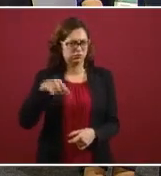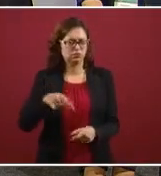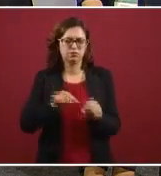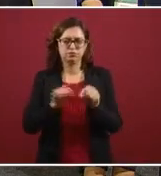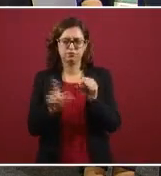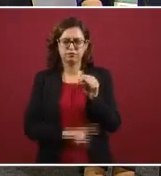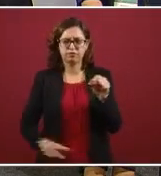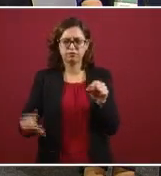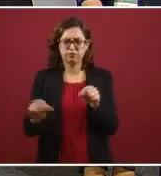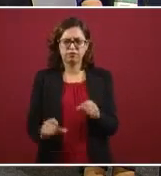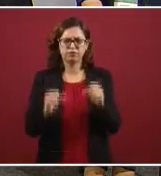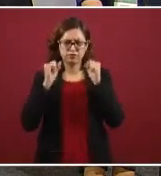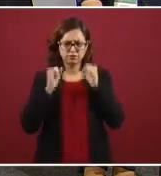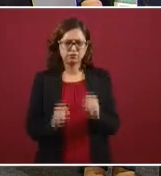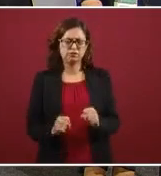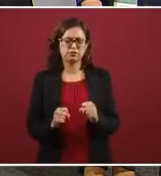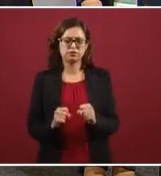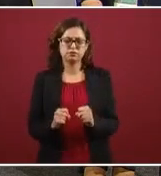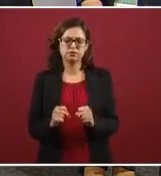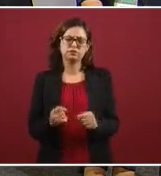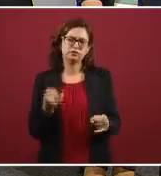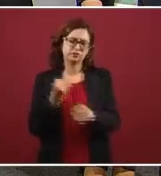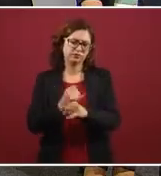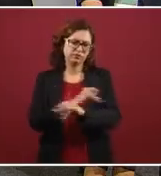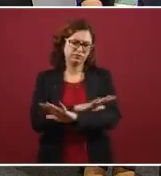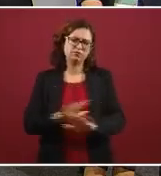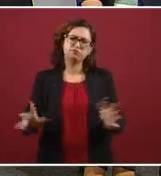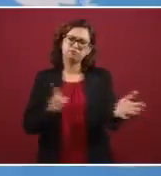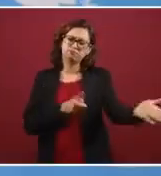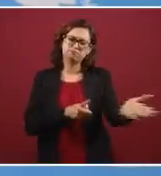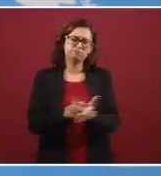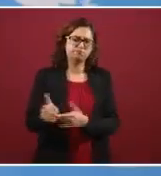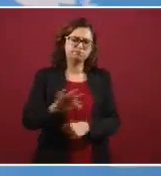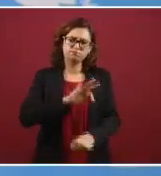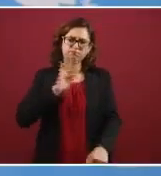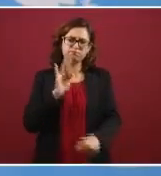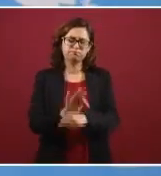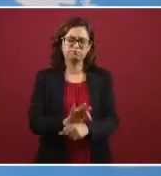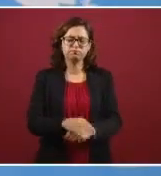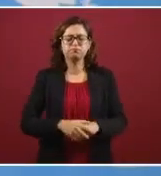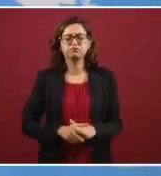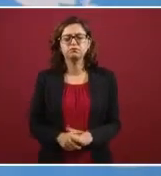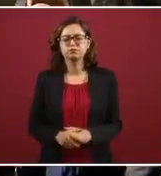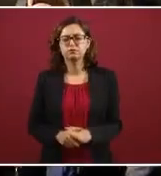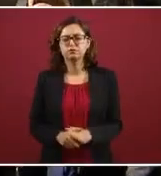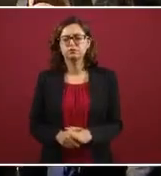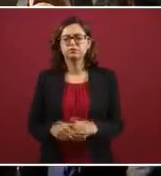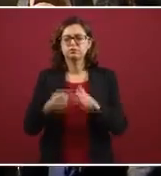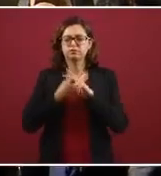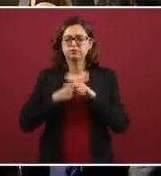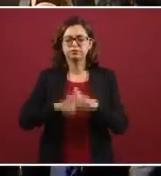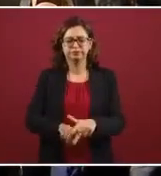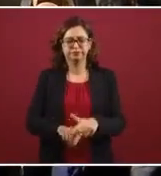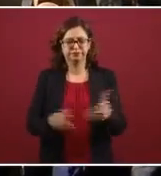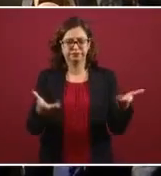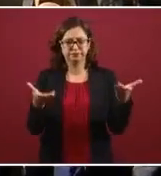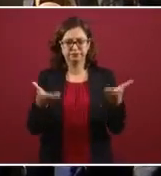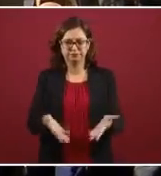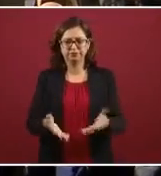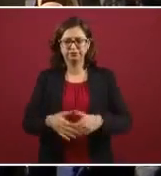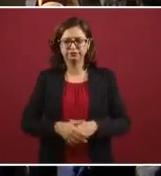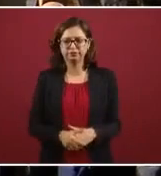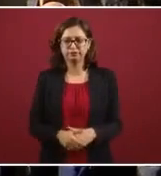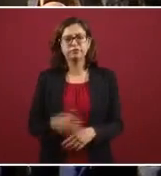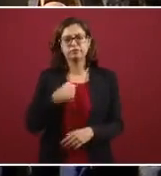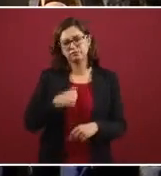México, el derecho a la información. Entonces, comenzamos. Yo tomo